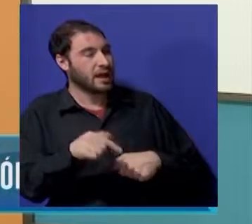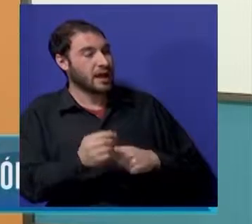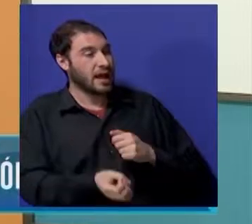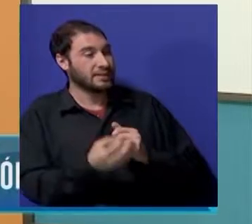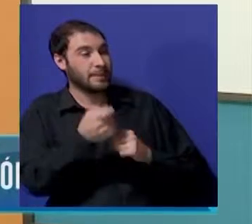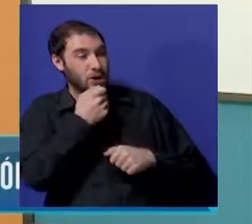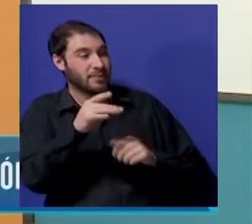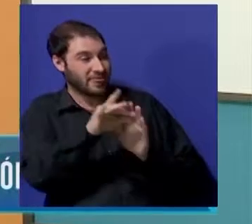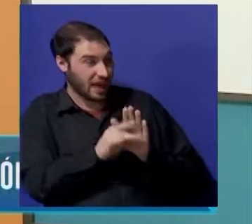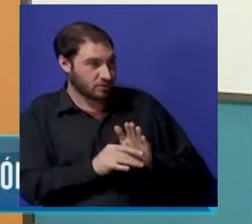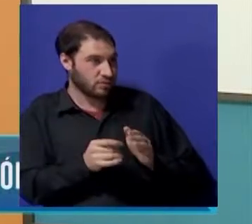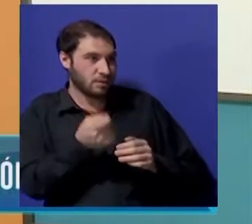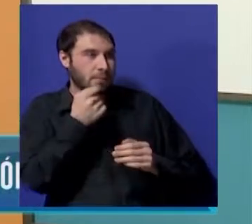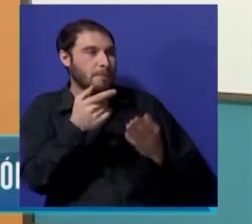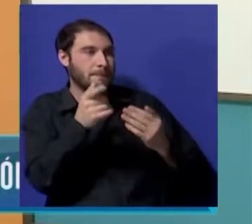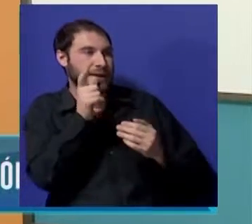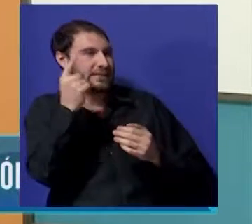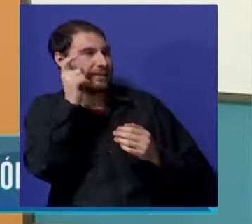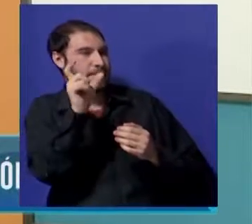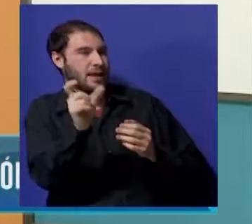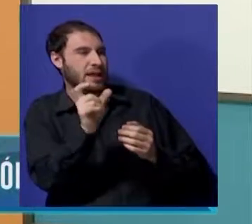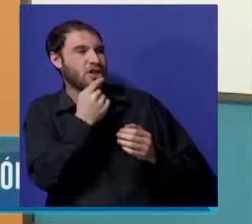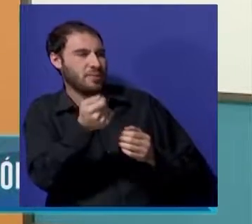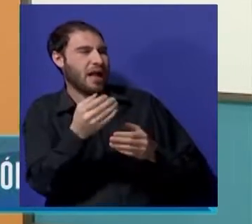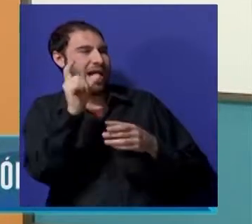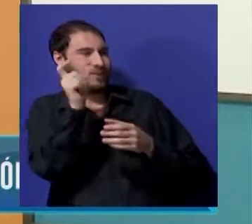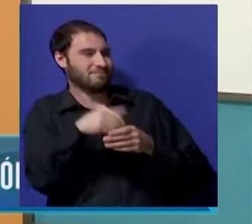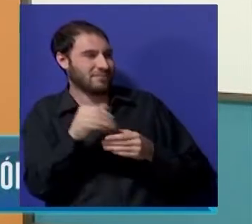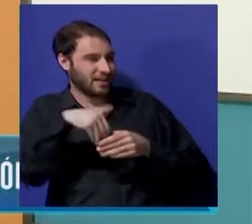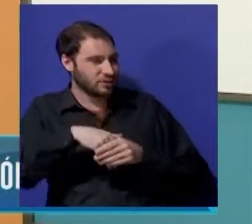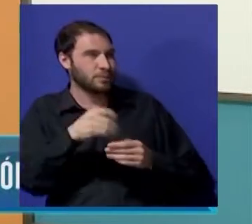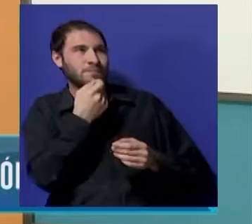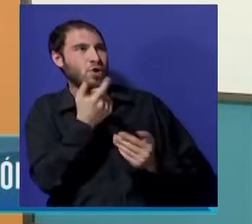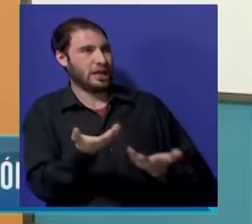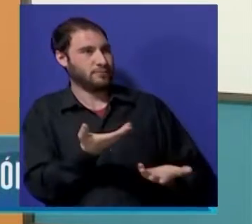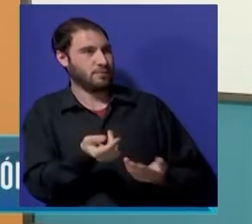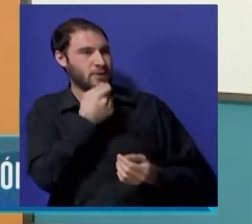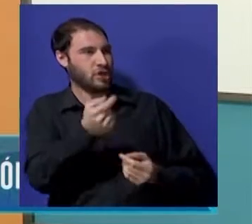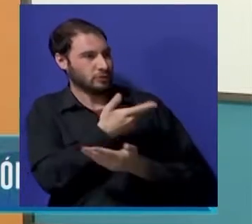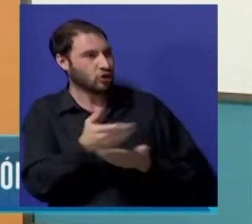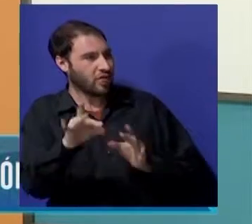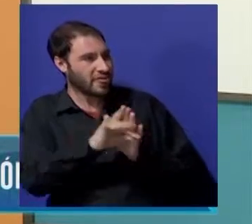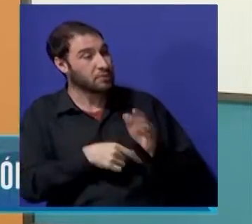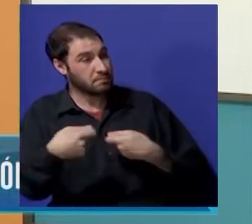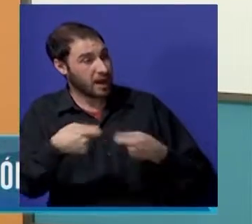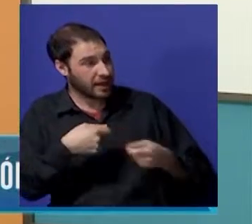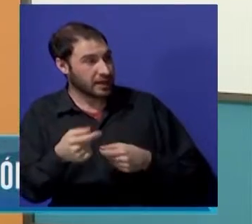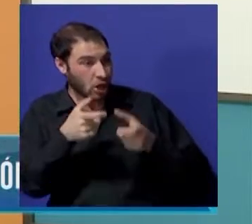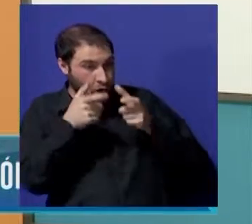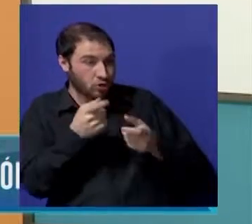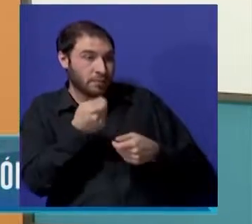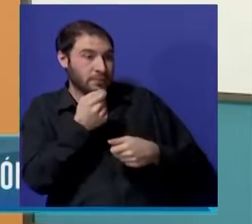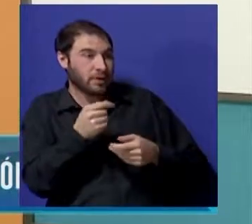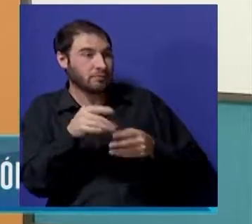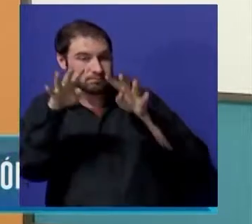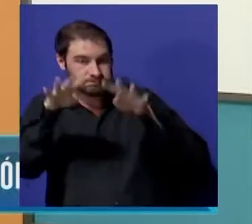el periodismo de datos. Ya se habla como de un concepto dentro del periodismo. Alguien se puede preguntar, bueno, pero en realidad todo periodismo debería manejar datos chequeados como para volcar